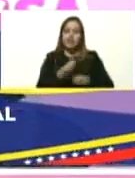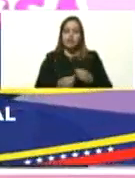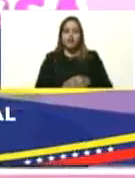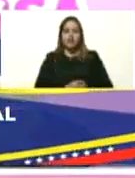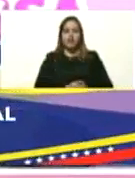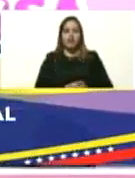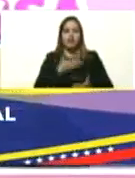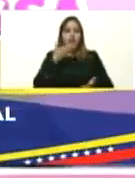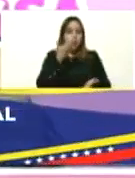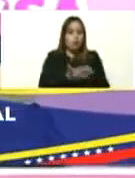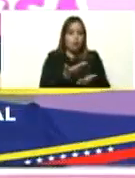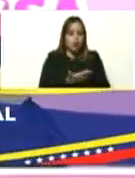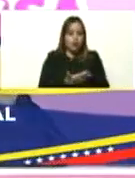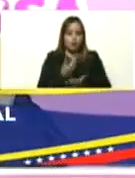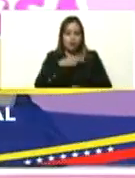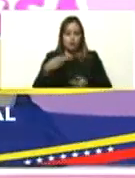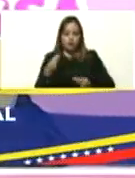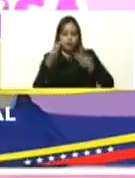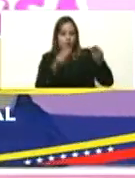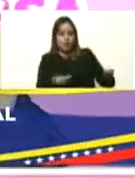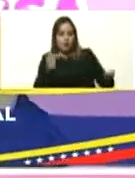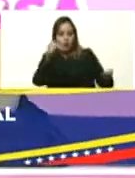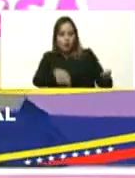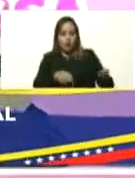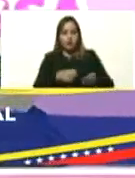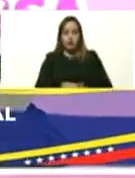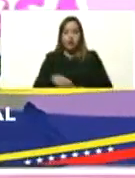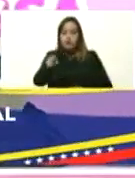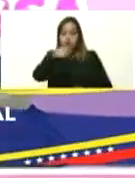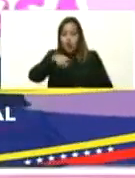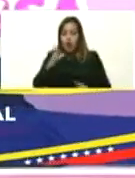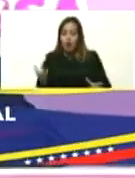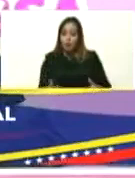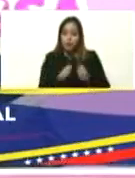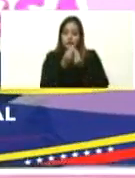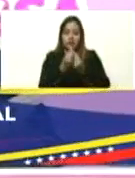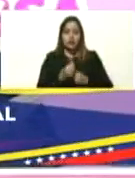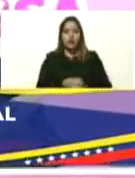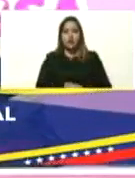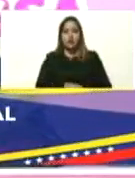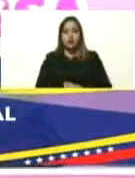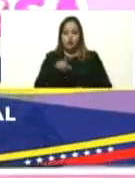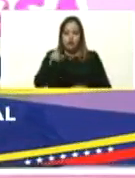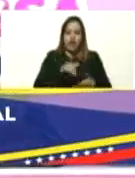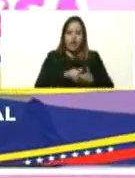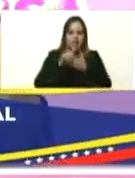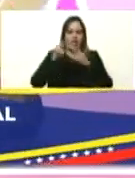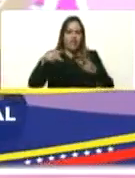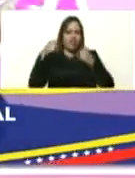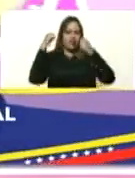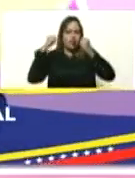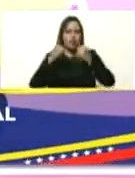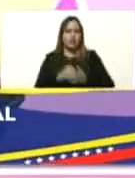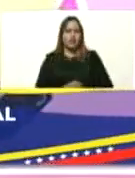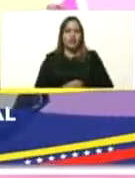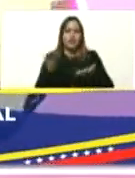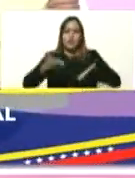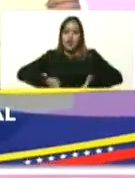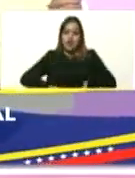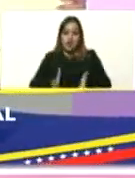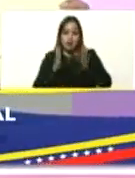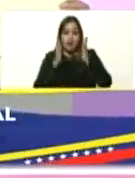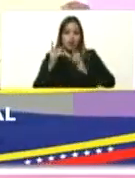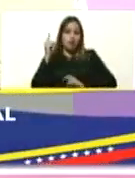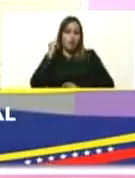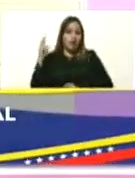en una propuesta que traemos hoy para que usted nos acompañe como conductor de Victoria, que es la ruta de